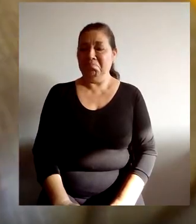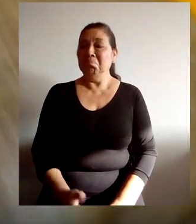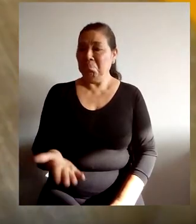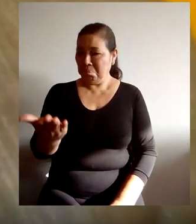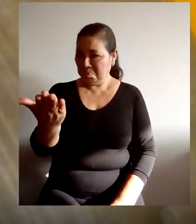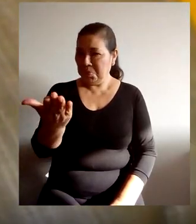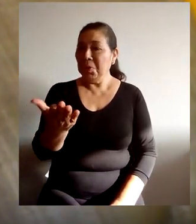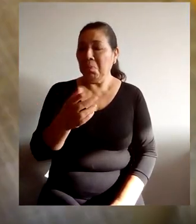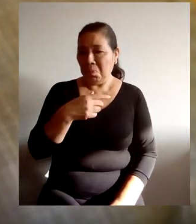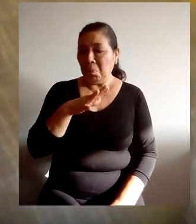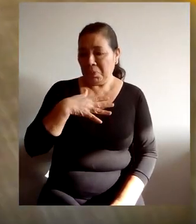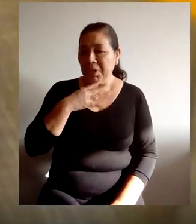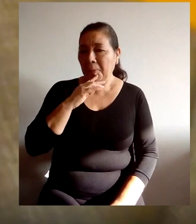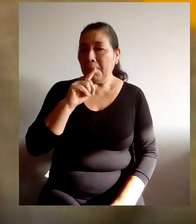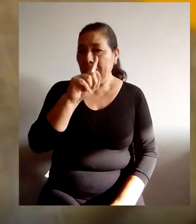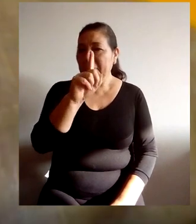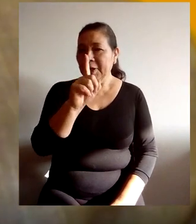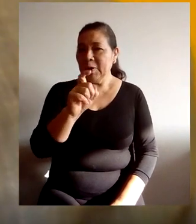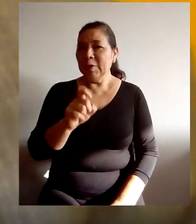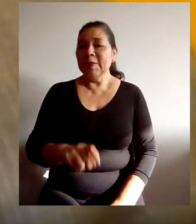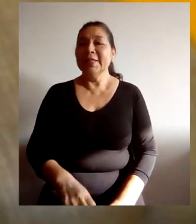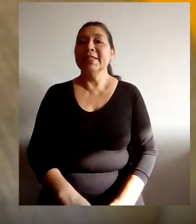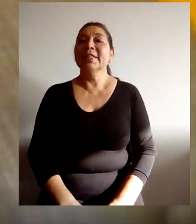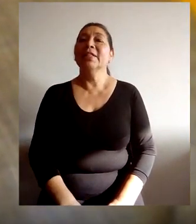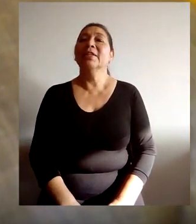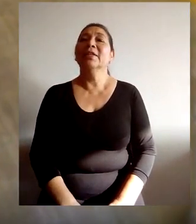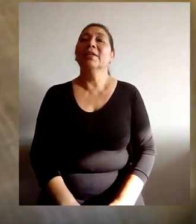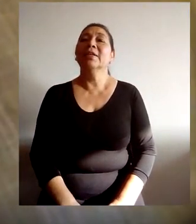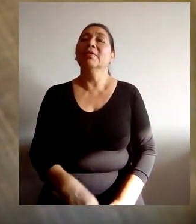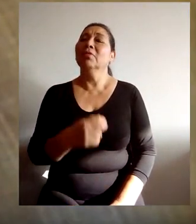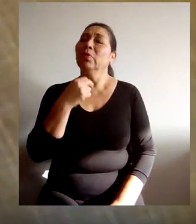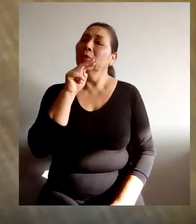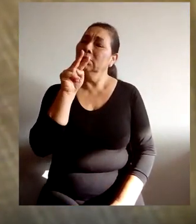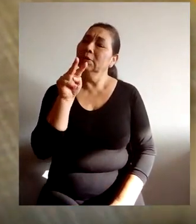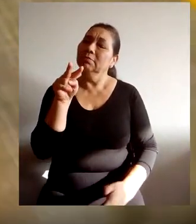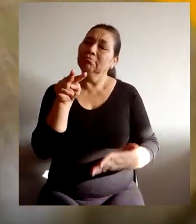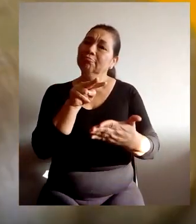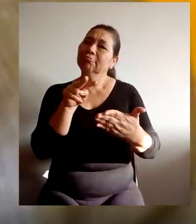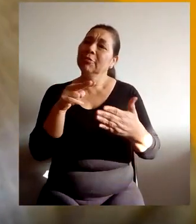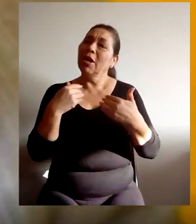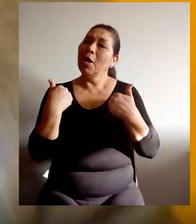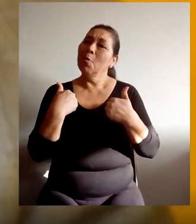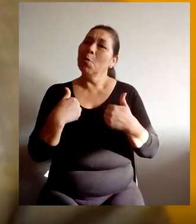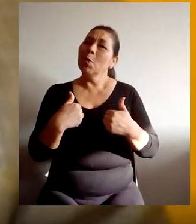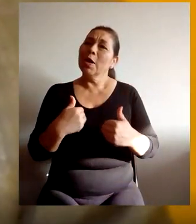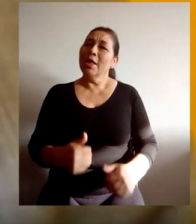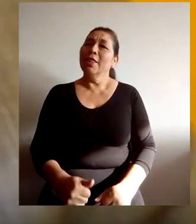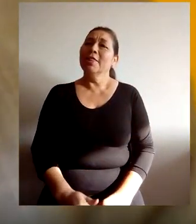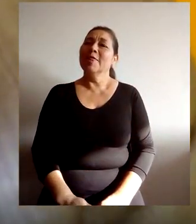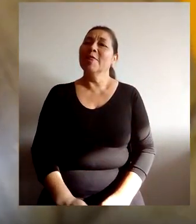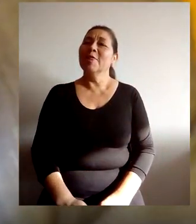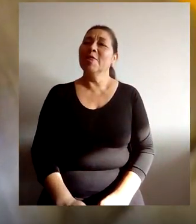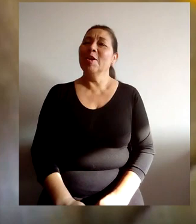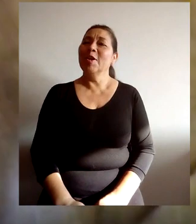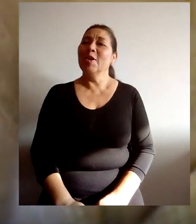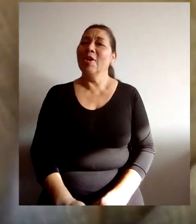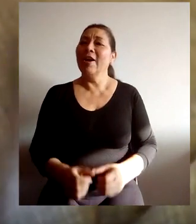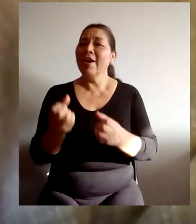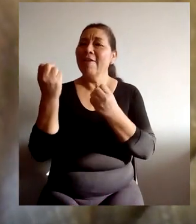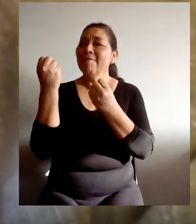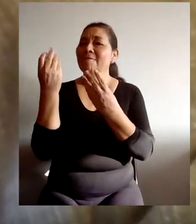el abogado, ¿no? Se ha nutrido de información médica, por ejemplo, creo que importante,